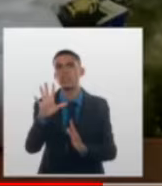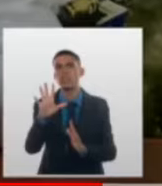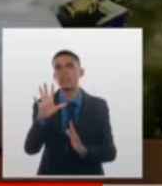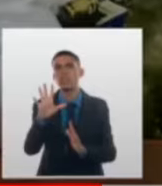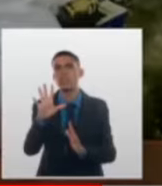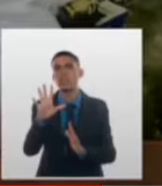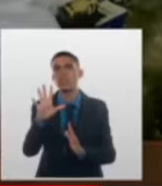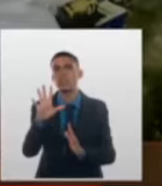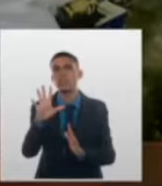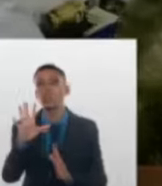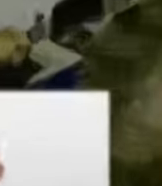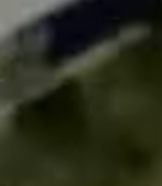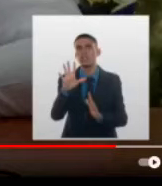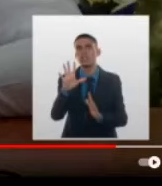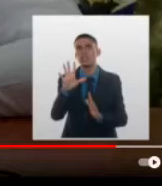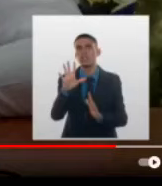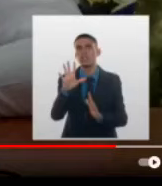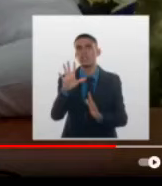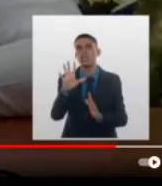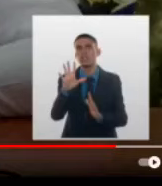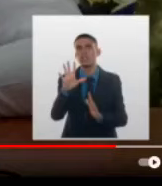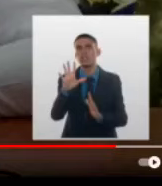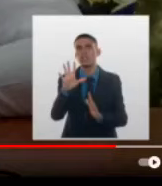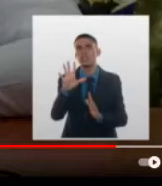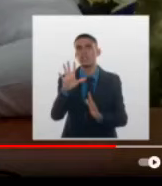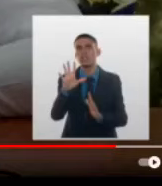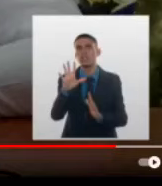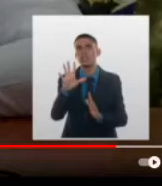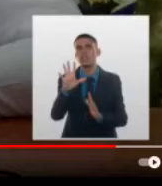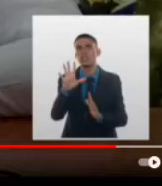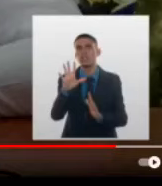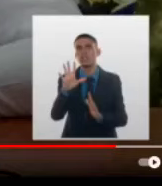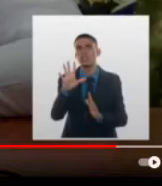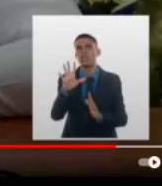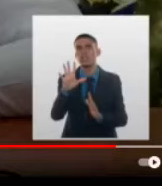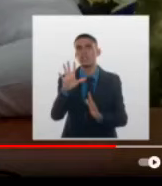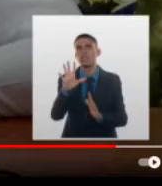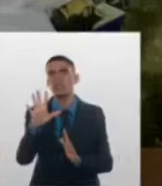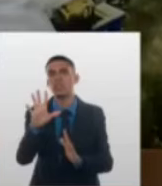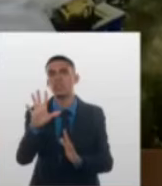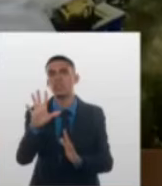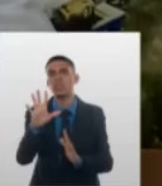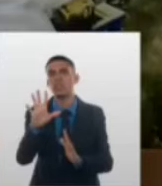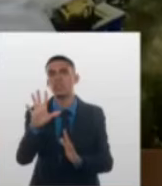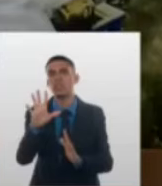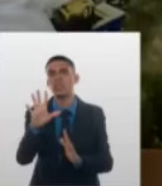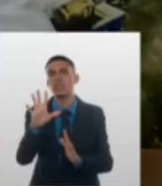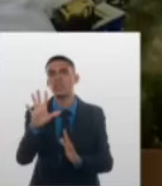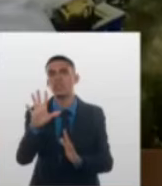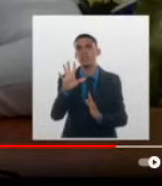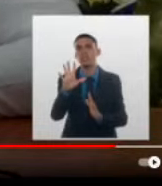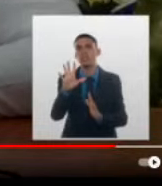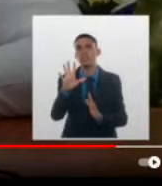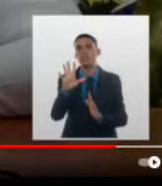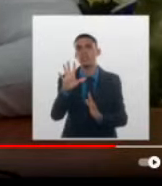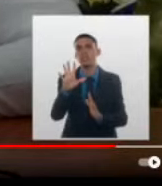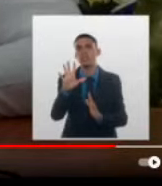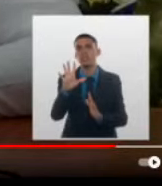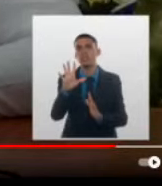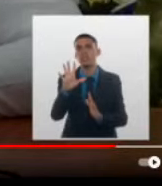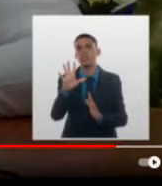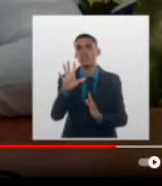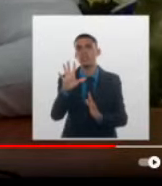voy a dar a este por la cara, venga, cabrón. No le diga más mentira al pueblo de Cuba. La gente en Cuba lo que tienes que hacer es googlear. Ha llegado a 4,000, fíjate. Ahora en estos